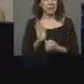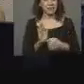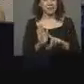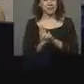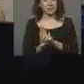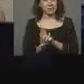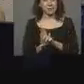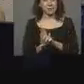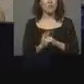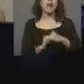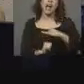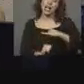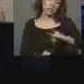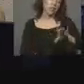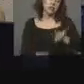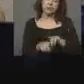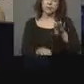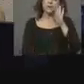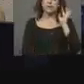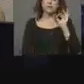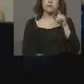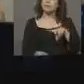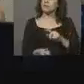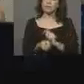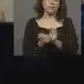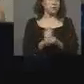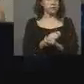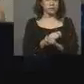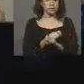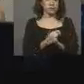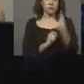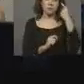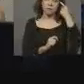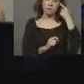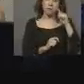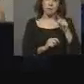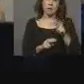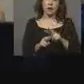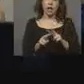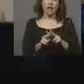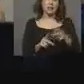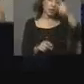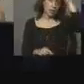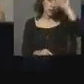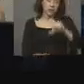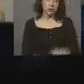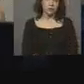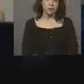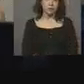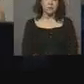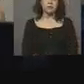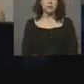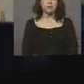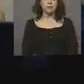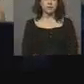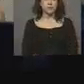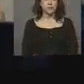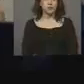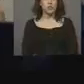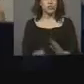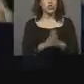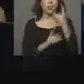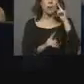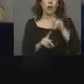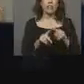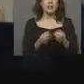ley continuarán vigentes, sin modificaciones, para efectos de su persecución. Lo anterior a fin de